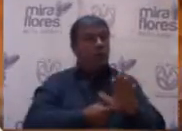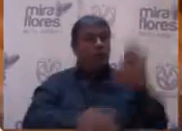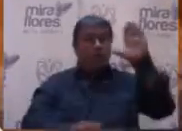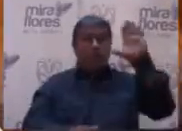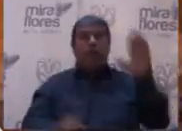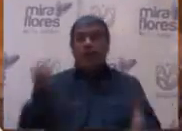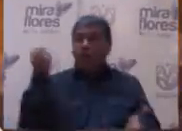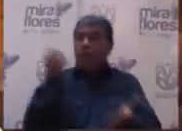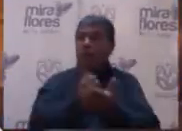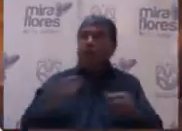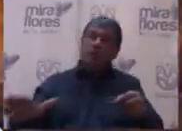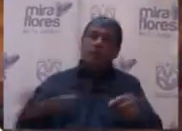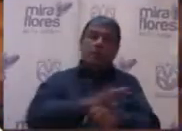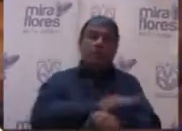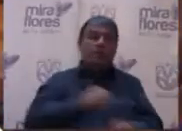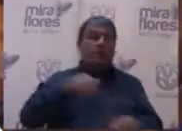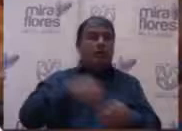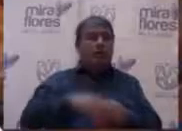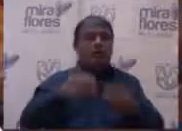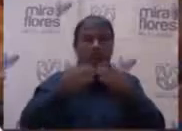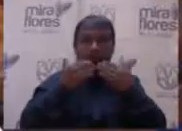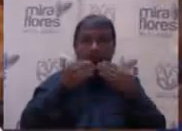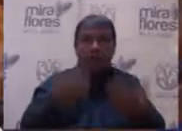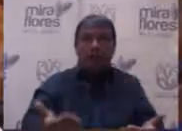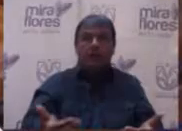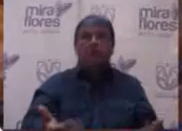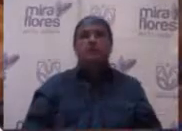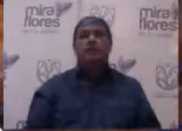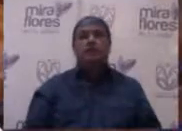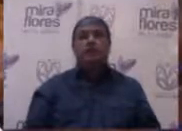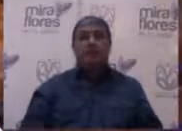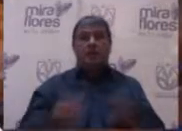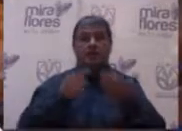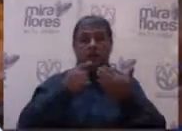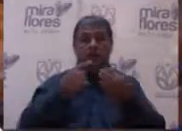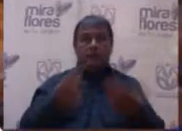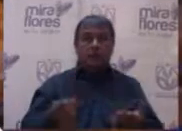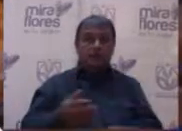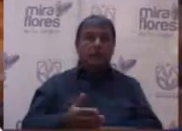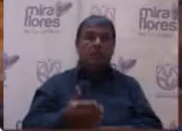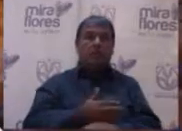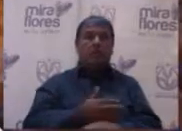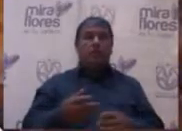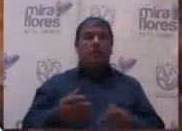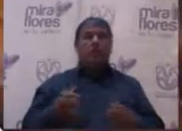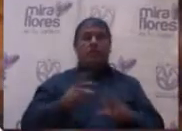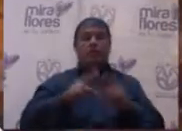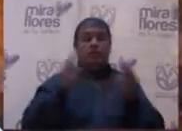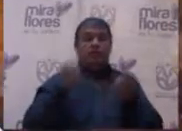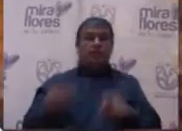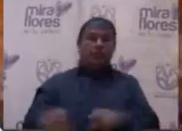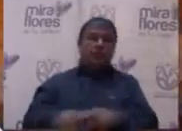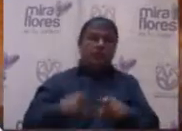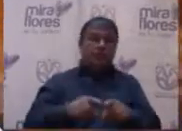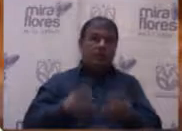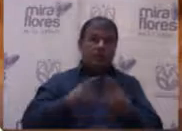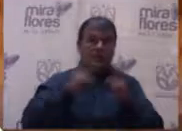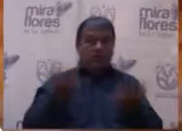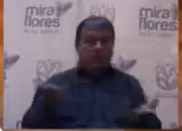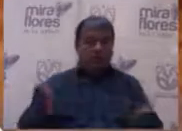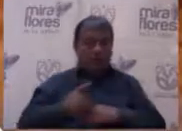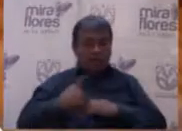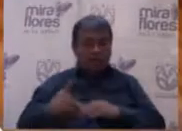se aprueba también por unanimidad de votos. Muchísimas gracias. Esta ha sido, como la anterior sesión y como suelen ser las sesiones aquí en